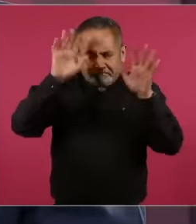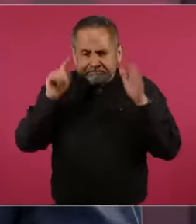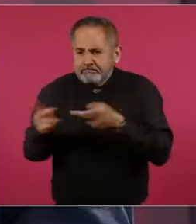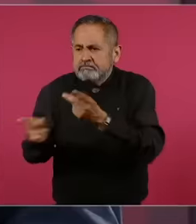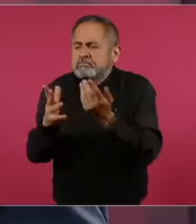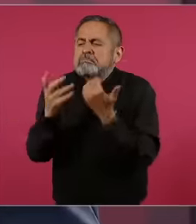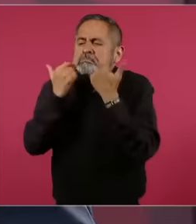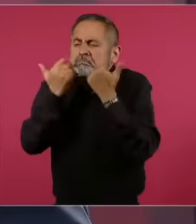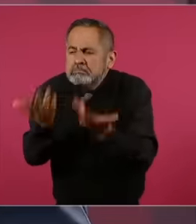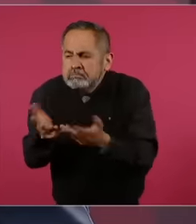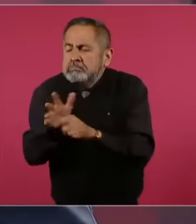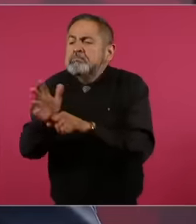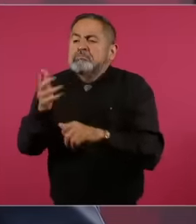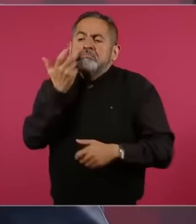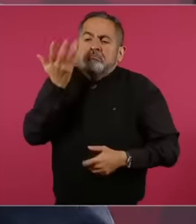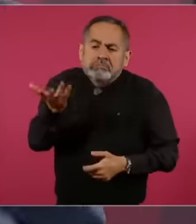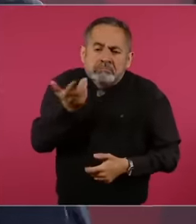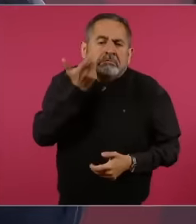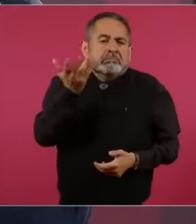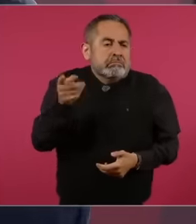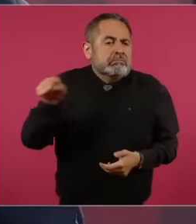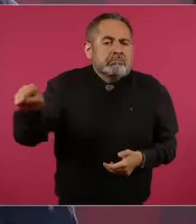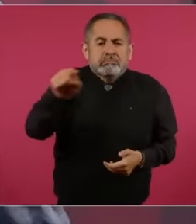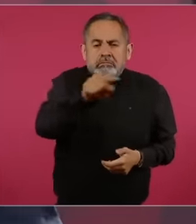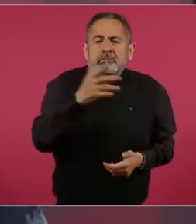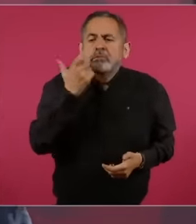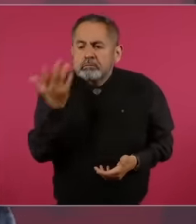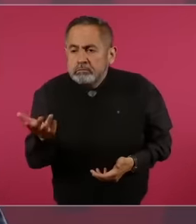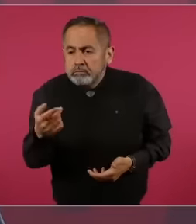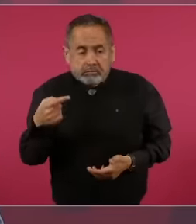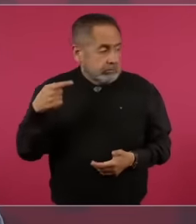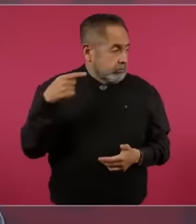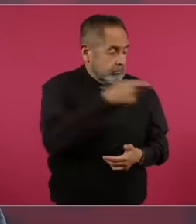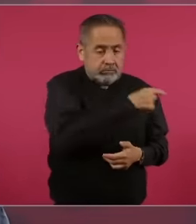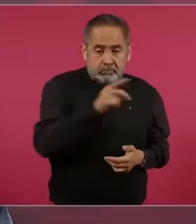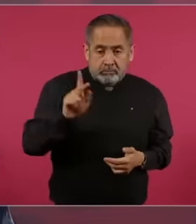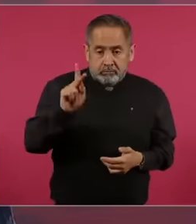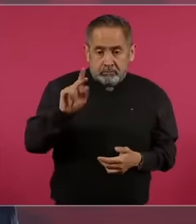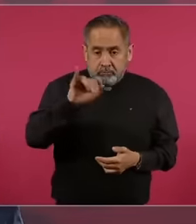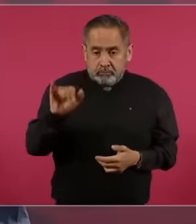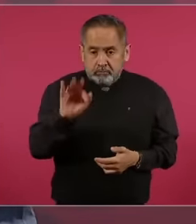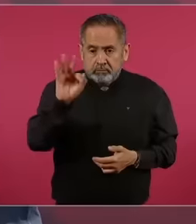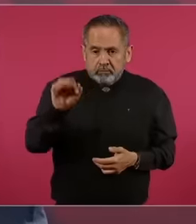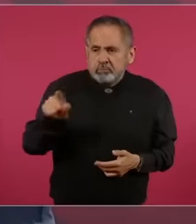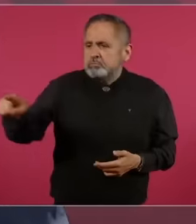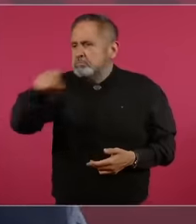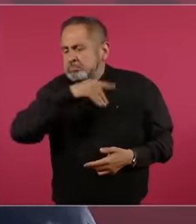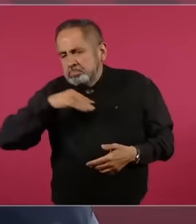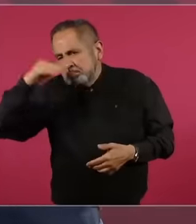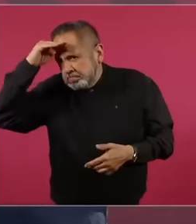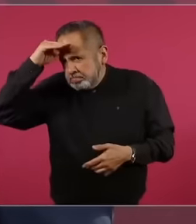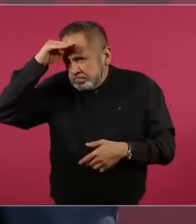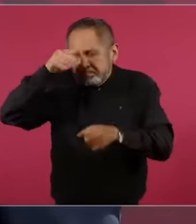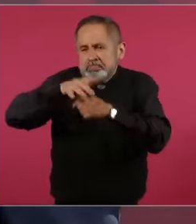¿qué quieren? ¿Qué desean? ¿Qué consideran mejor?